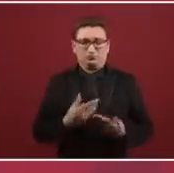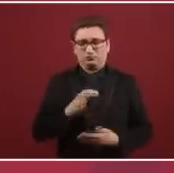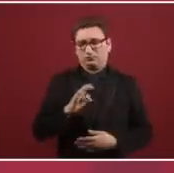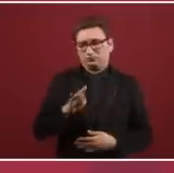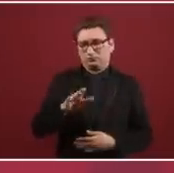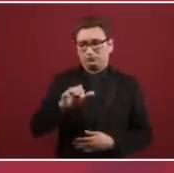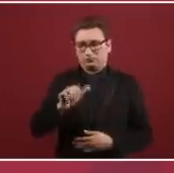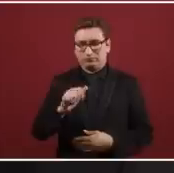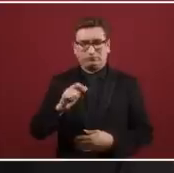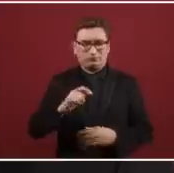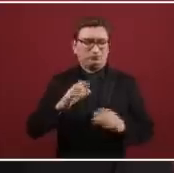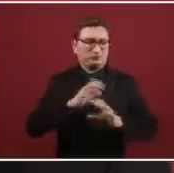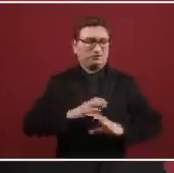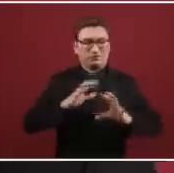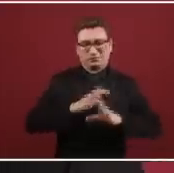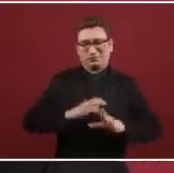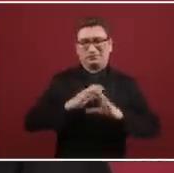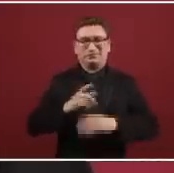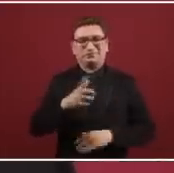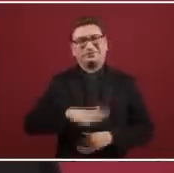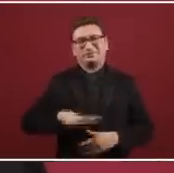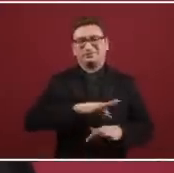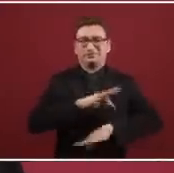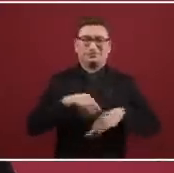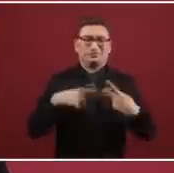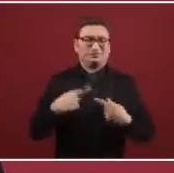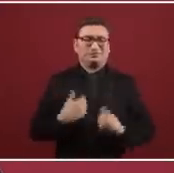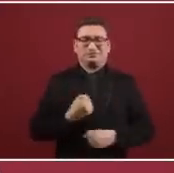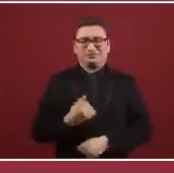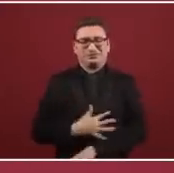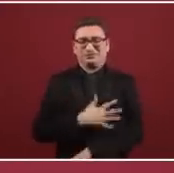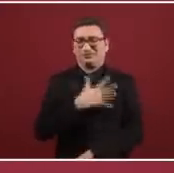que pone muy contenta a la gente